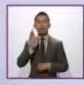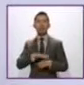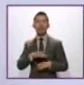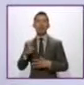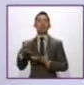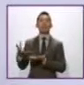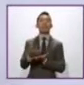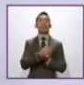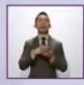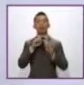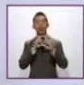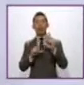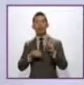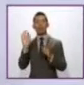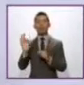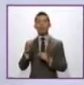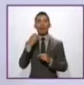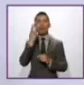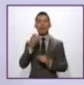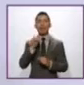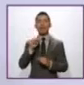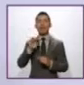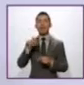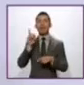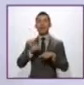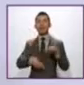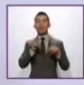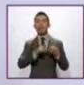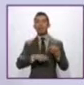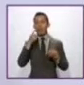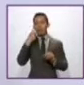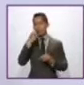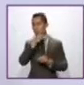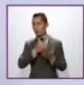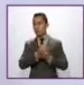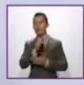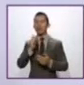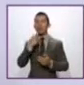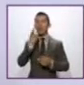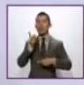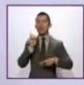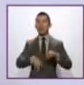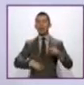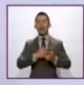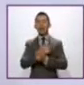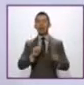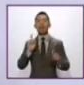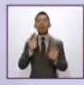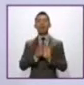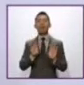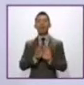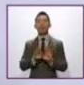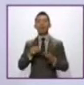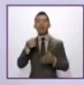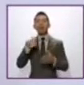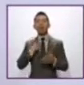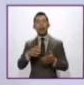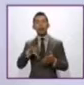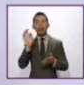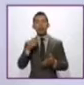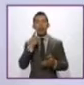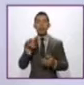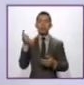Congreso Federal. Quieren reformar al INE y acabar con la democracia. Quieren quitarnos la libertad de exigir y de elegir. Y